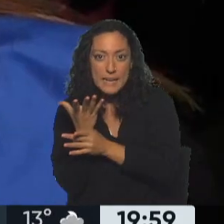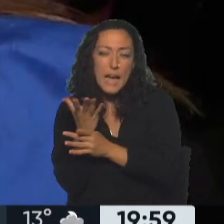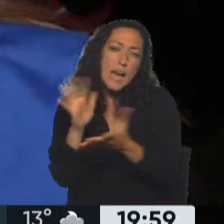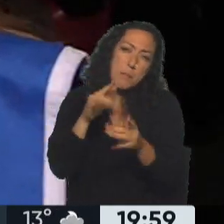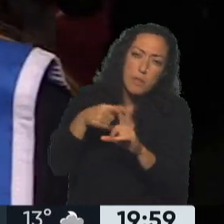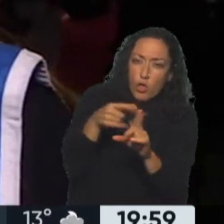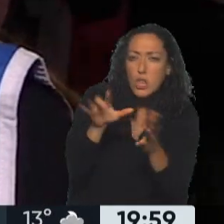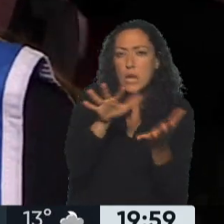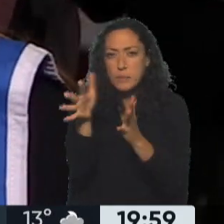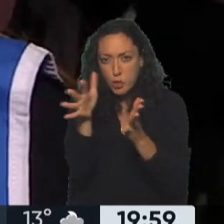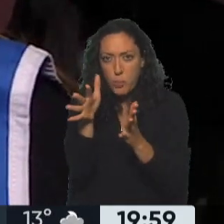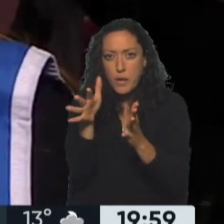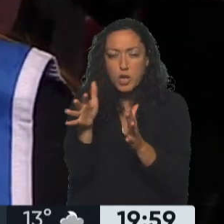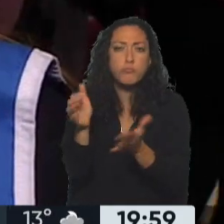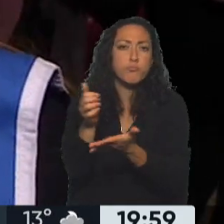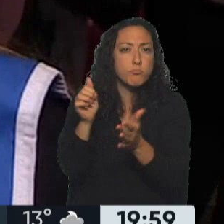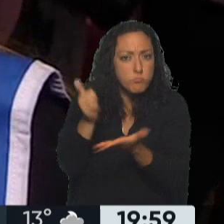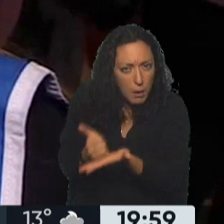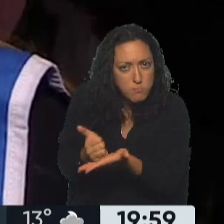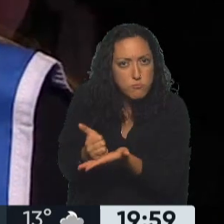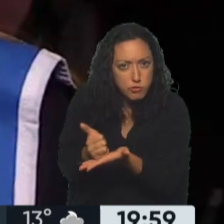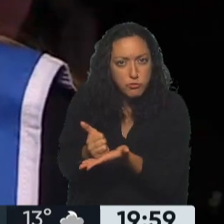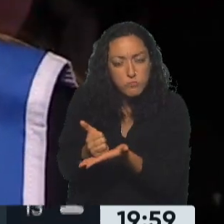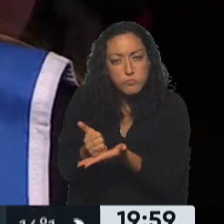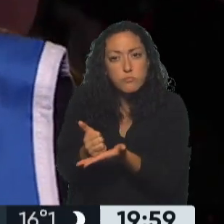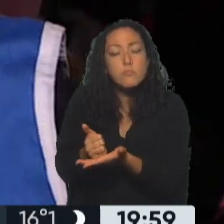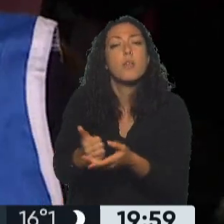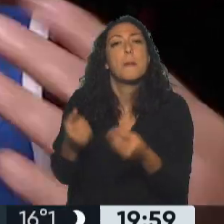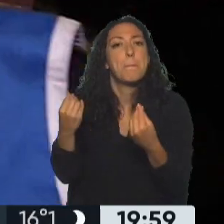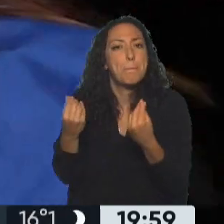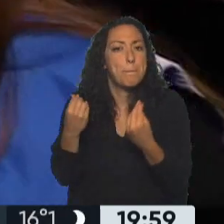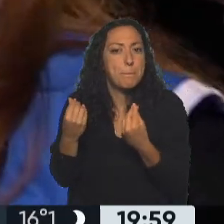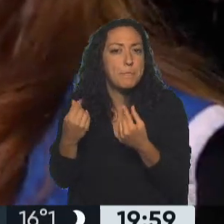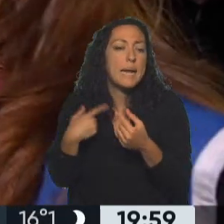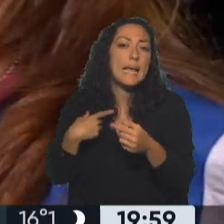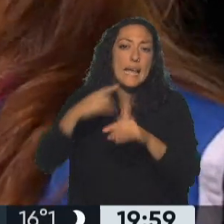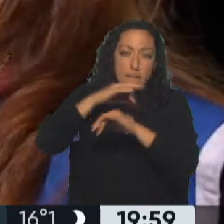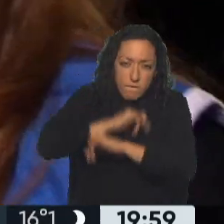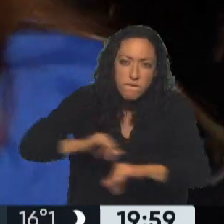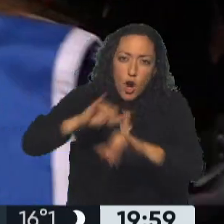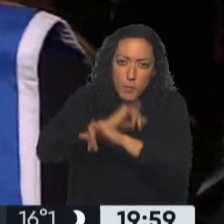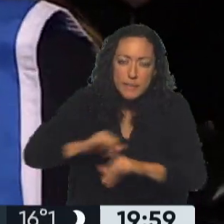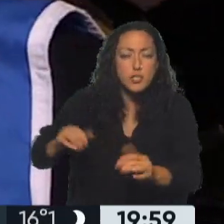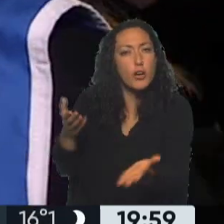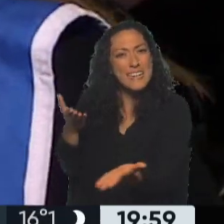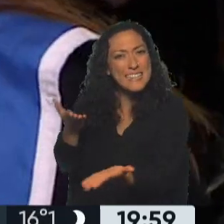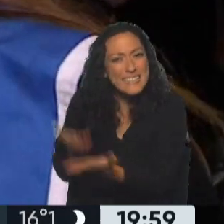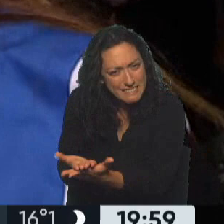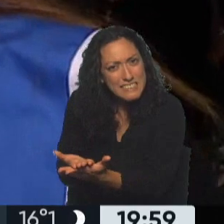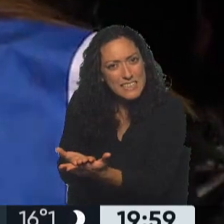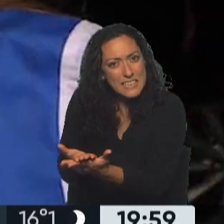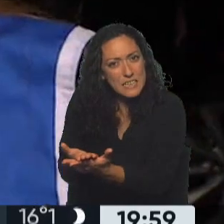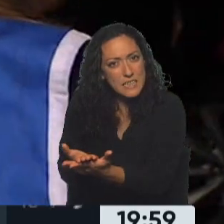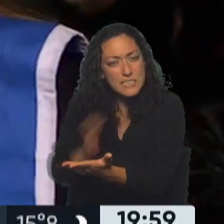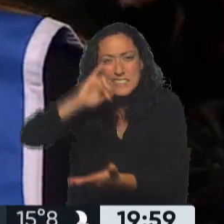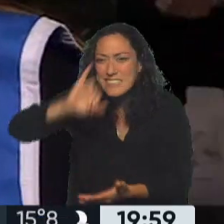mediodía. Ahí vamos a estar, vamos a estar presentes, le vamos a informar y le vamos a exigir, porque ya tenemos que